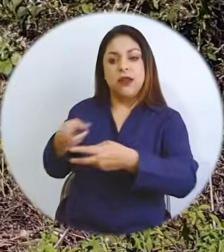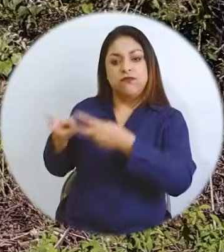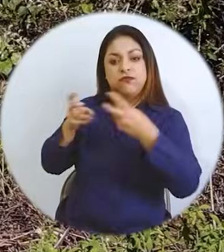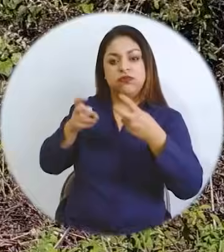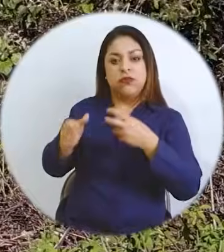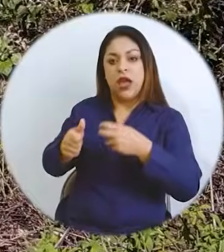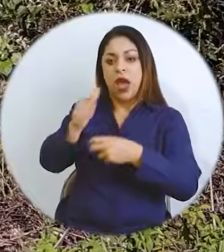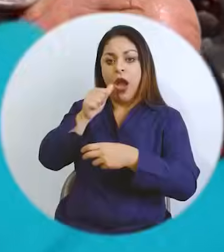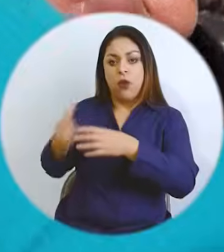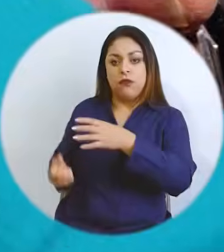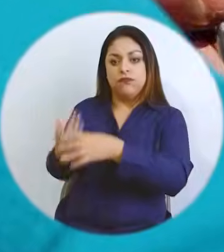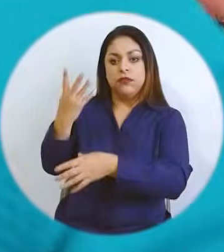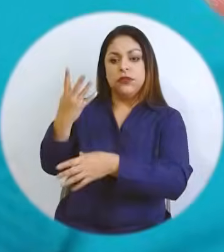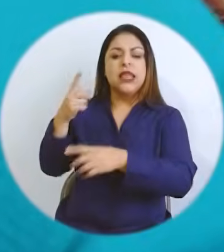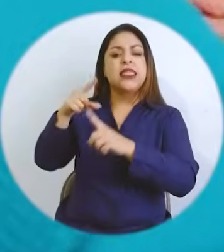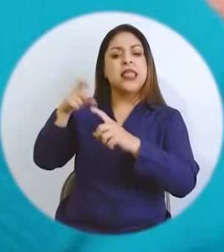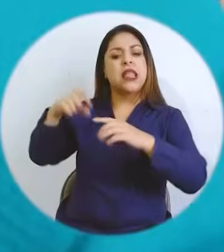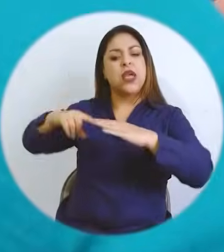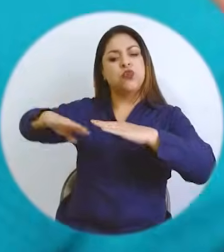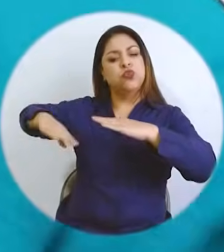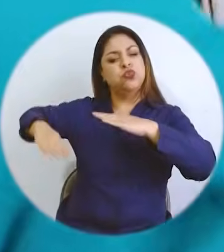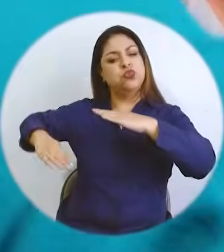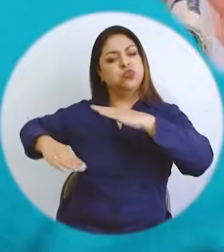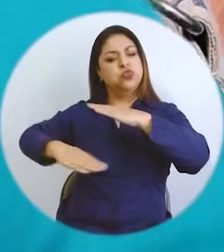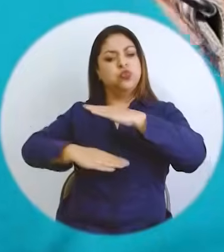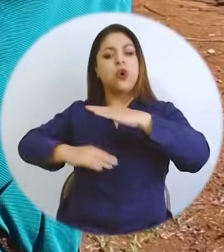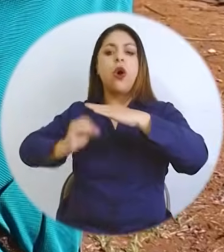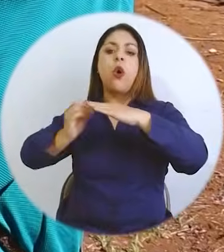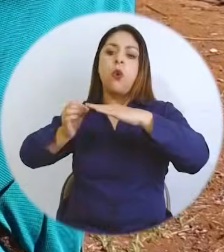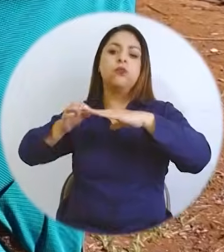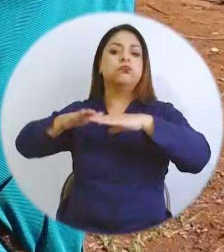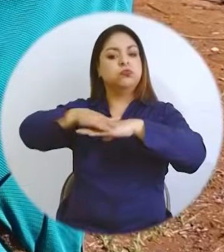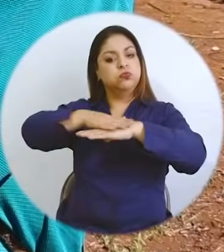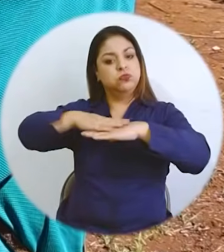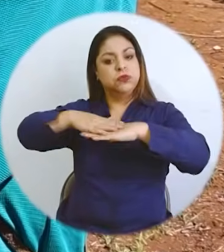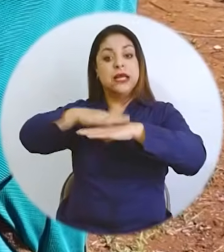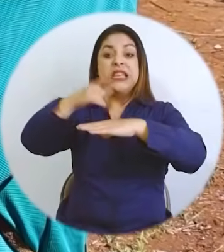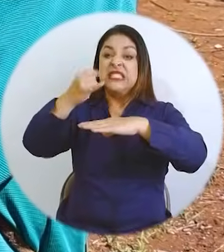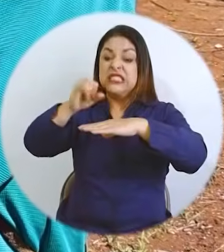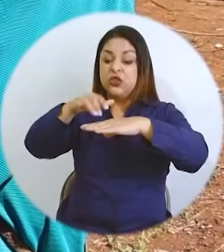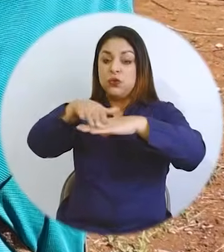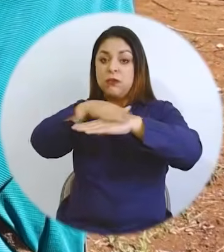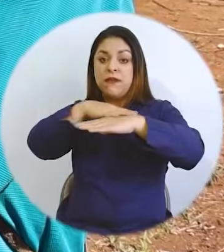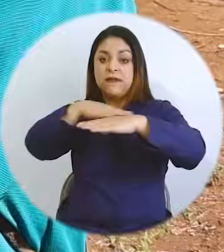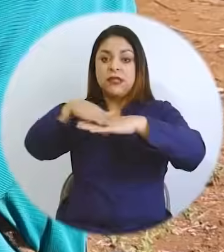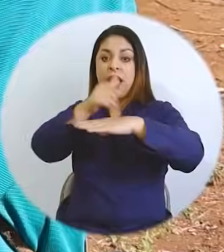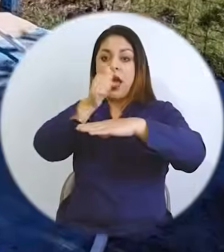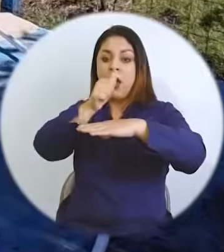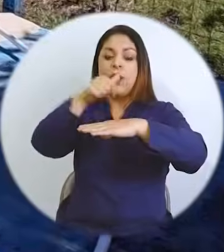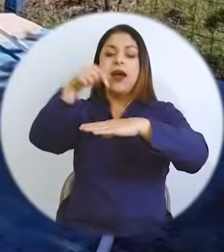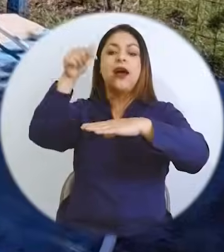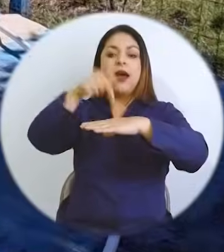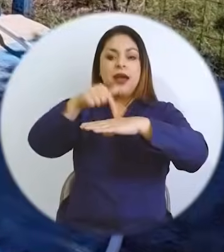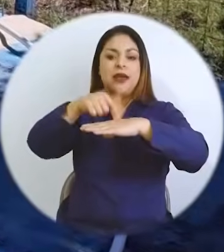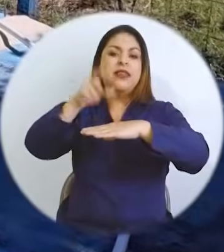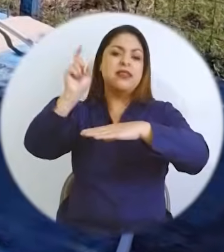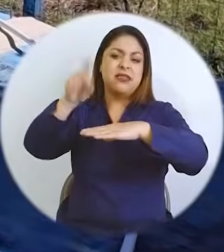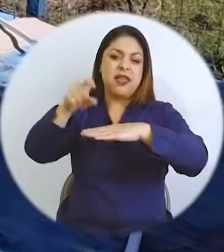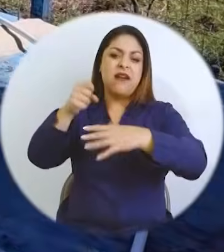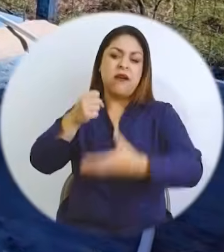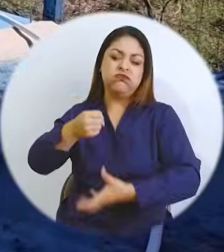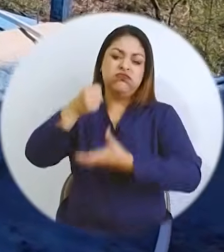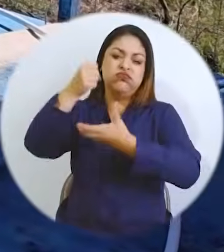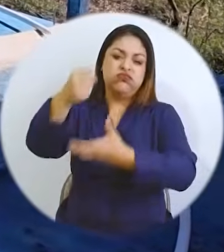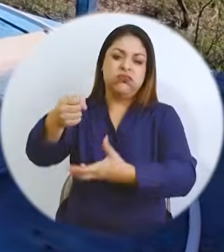aguas superficiales, de aguas subterráneas. Cuando son de aguas superficiales, necesita invertir y generar mucho más tratamientos un